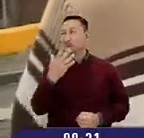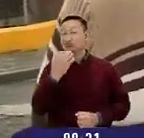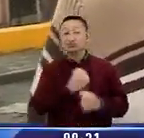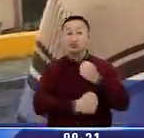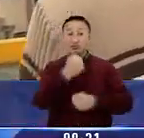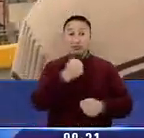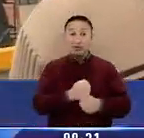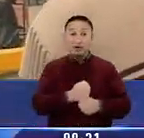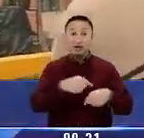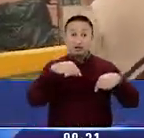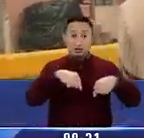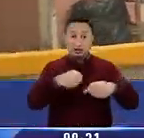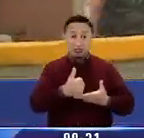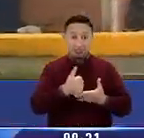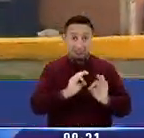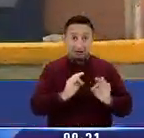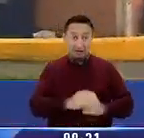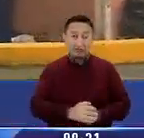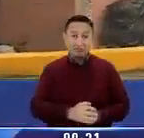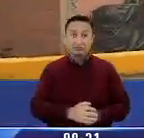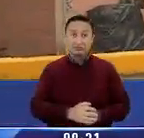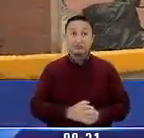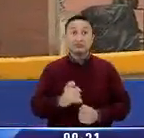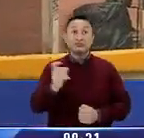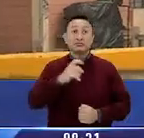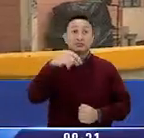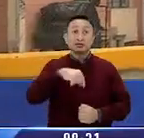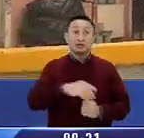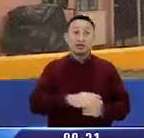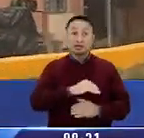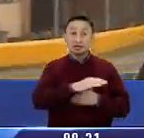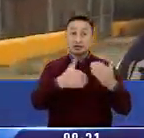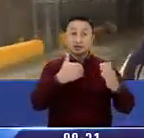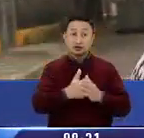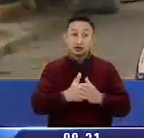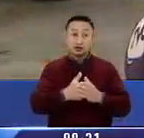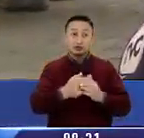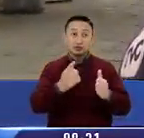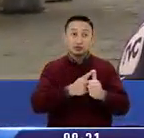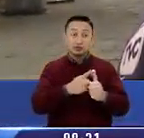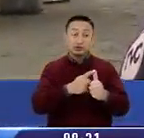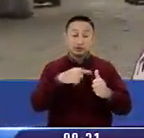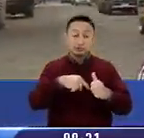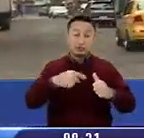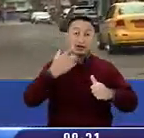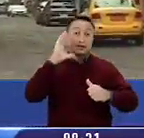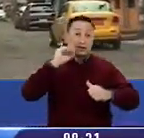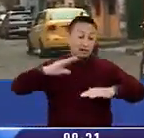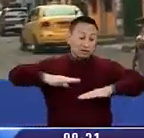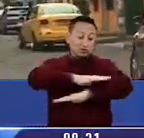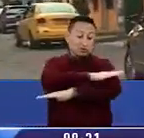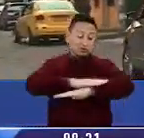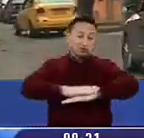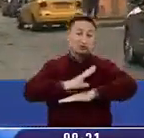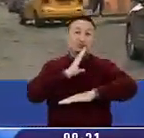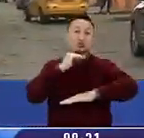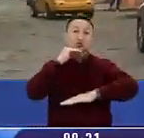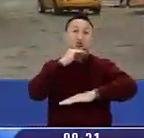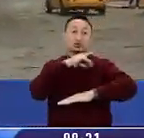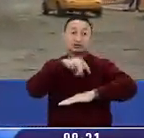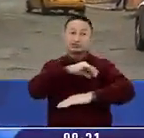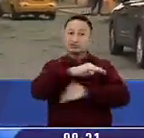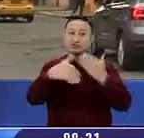tener mantenimiento. Se necesita aquí que den arreglando tanto lo que es pavimentación y alcantarillado, porque todo